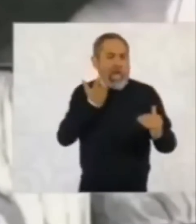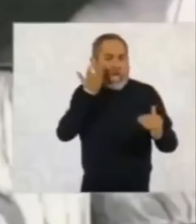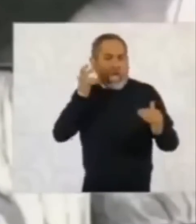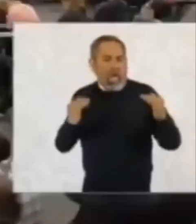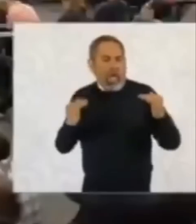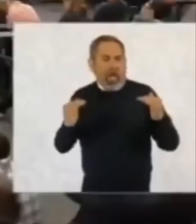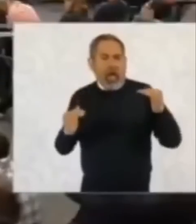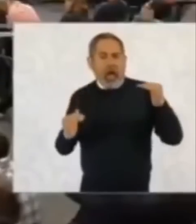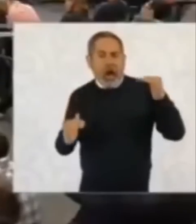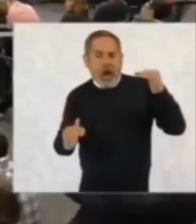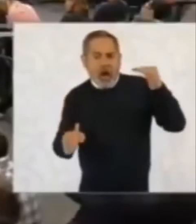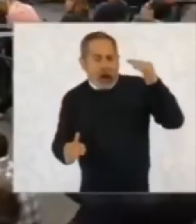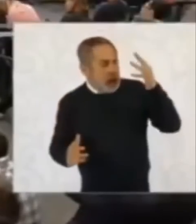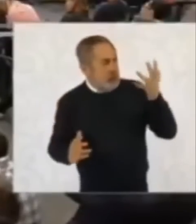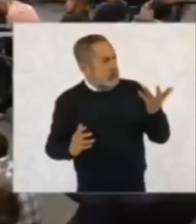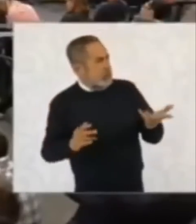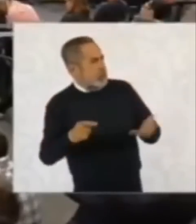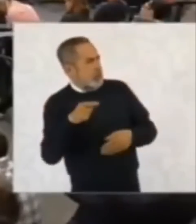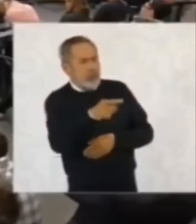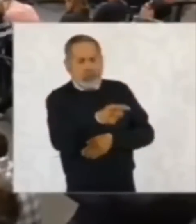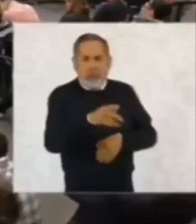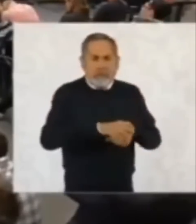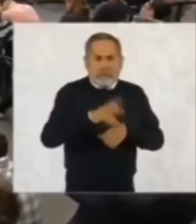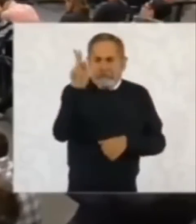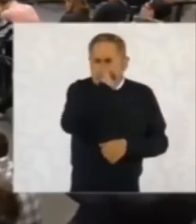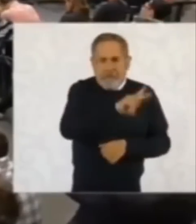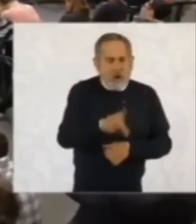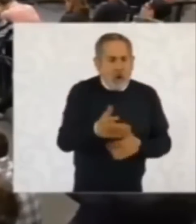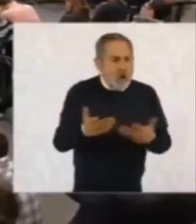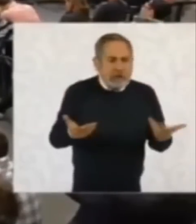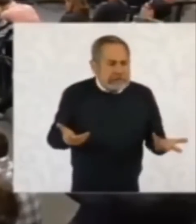Esto generaba un impulso